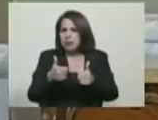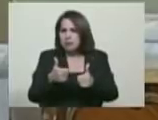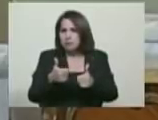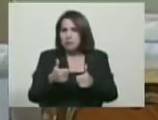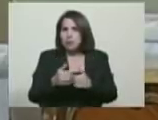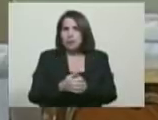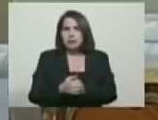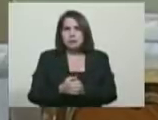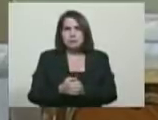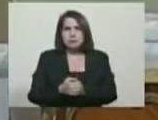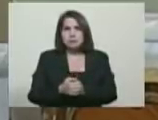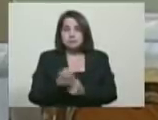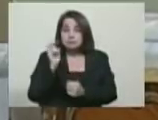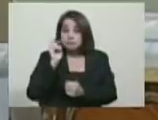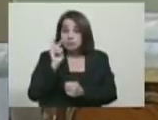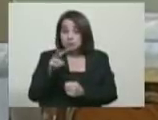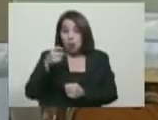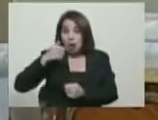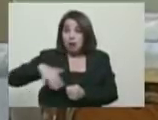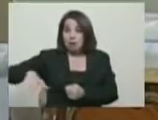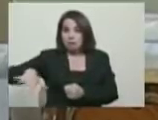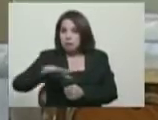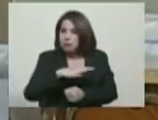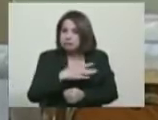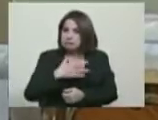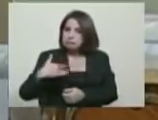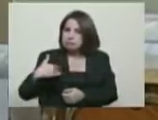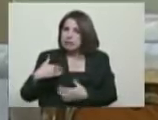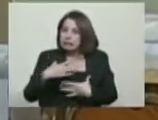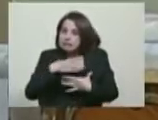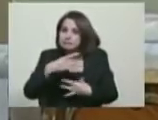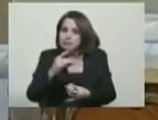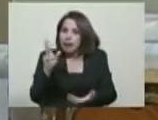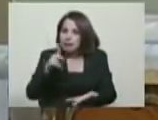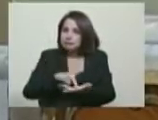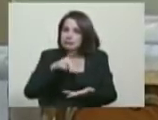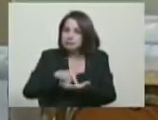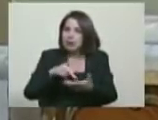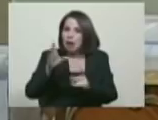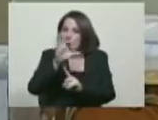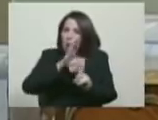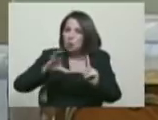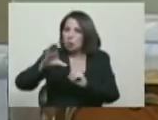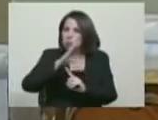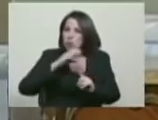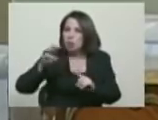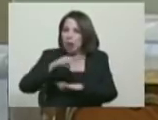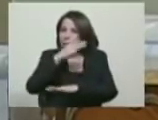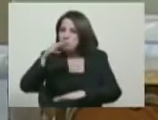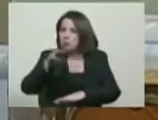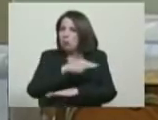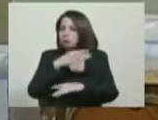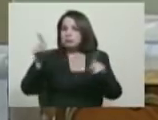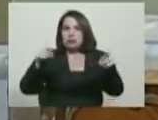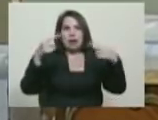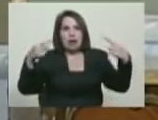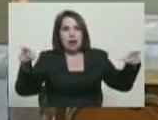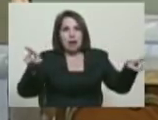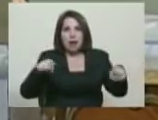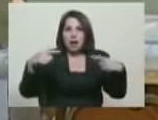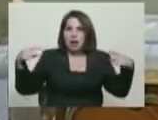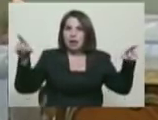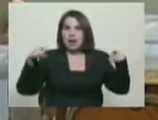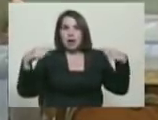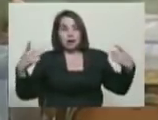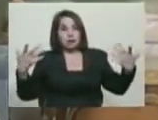explicativo, y que vemos que la población del país, como una 32 parte de la población, se dedica a ese tipo de